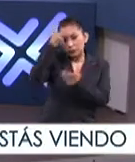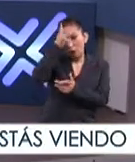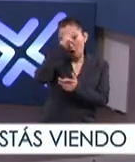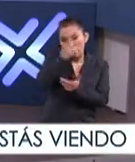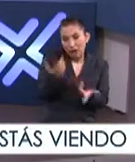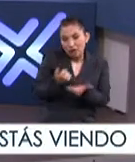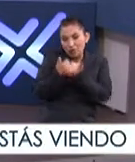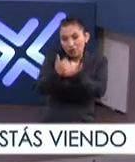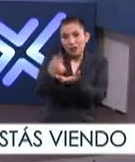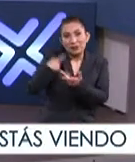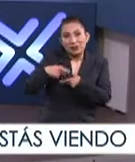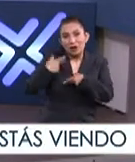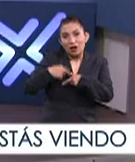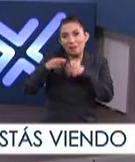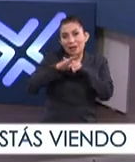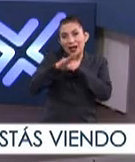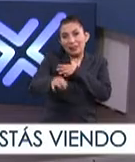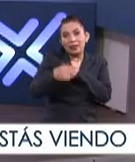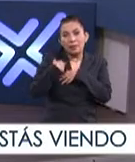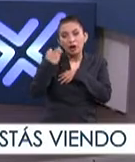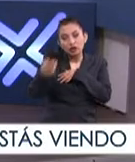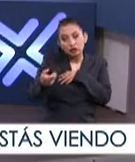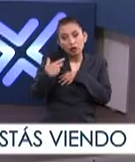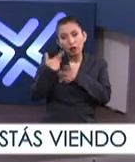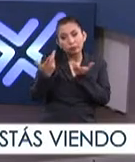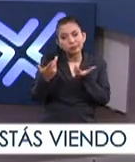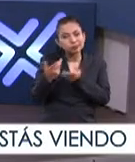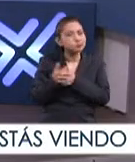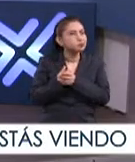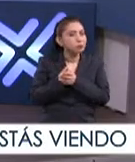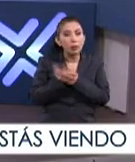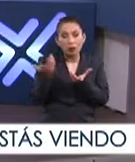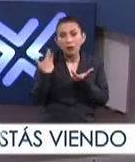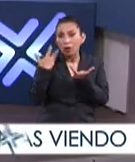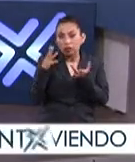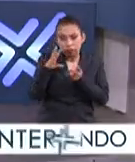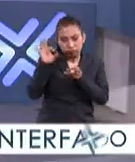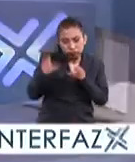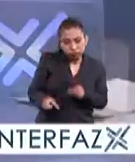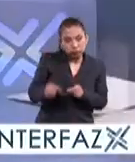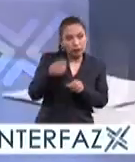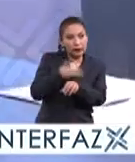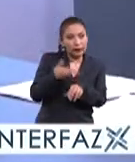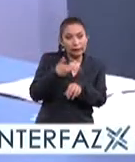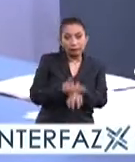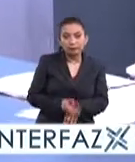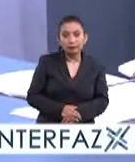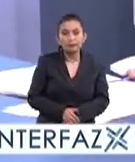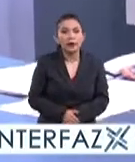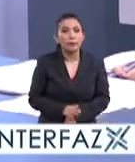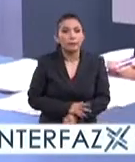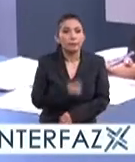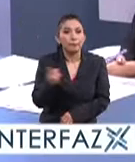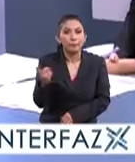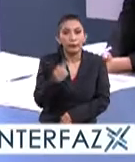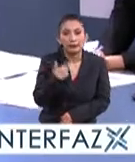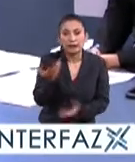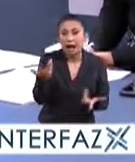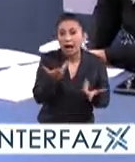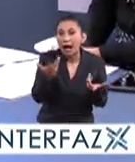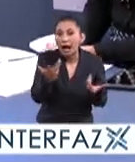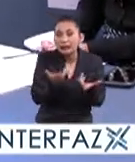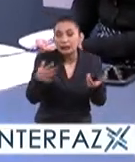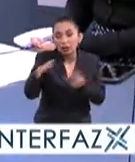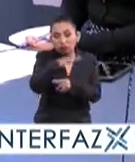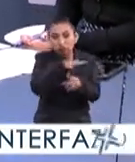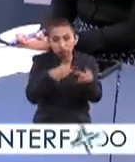psicológico. Eso por lo que concerne la integración y la solución, porque si no se crean también todas